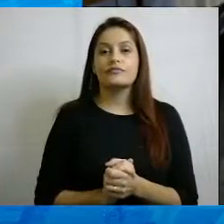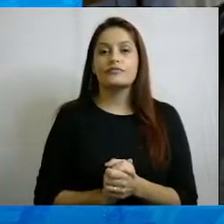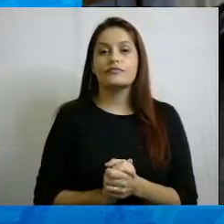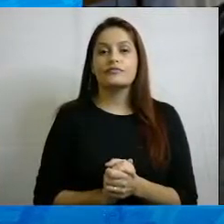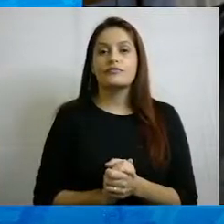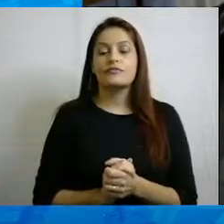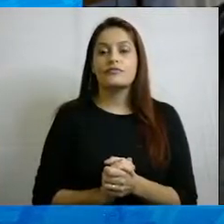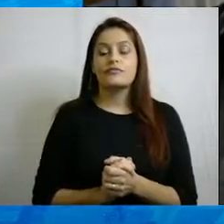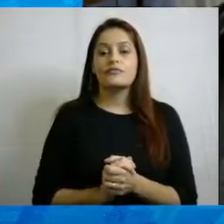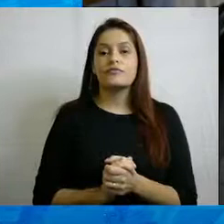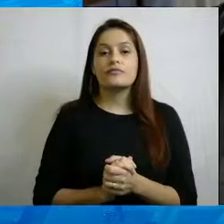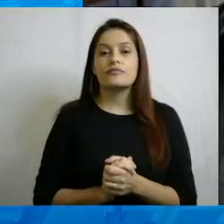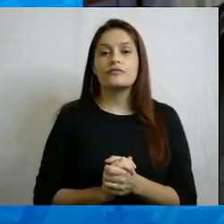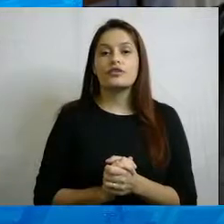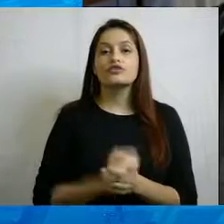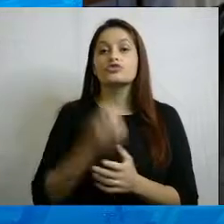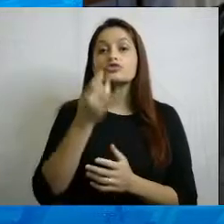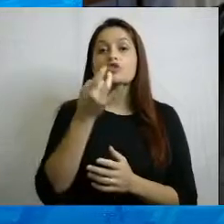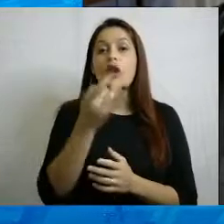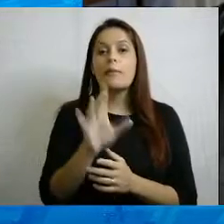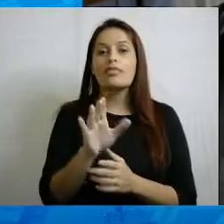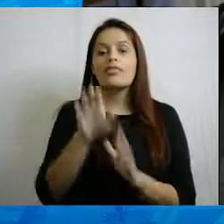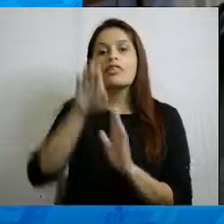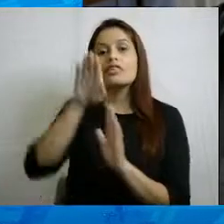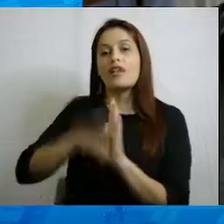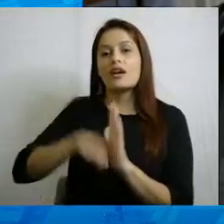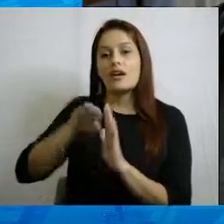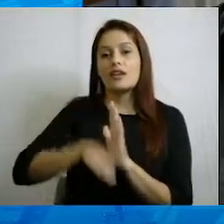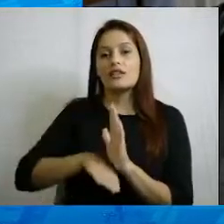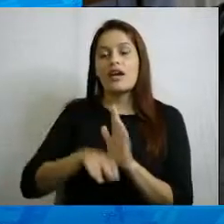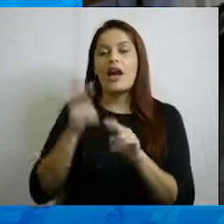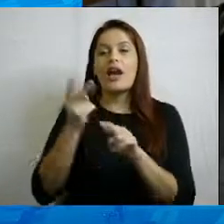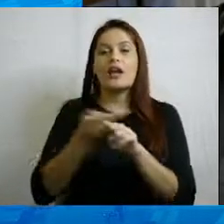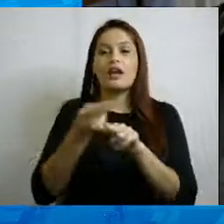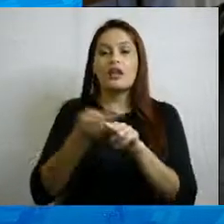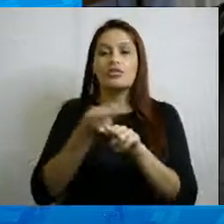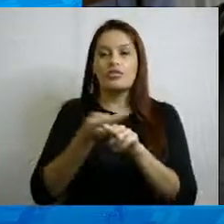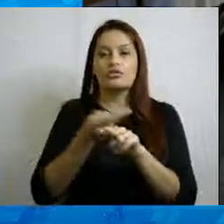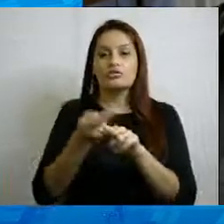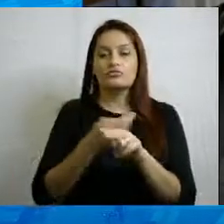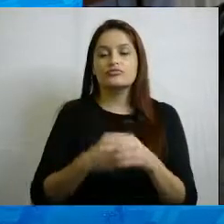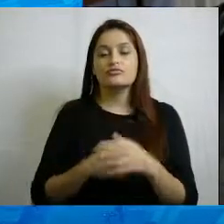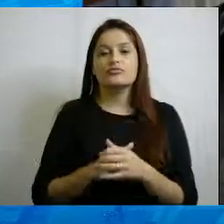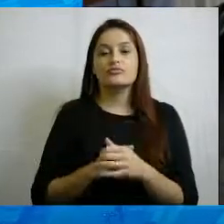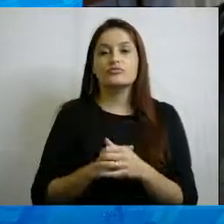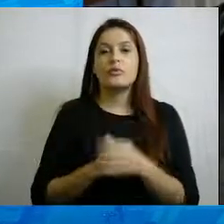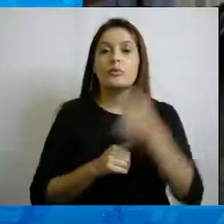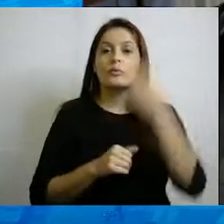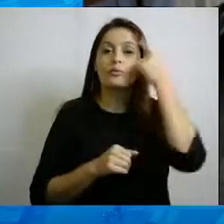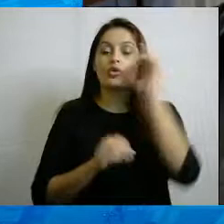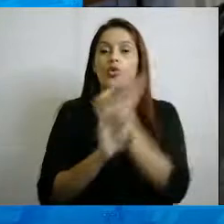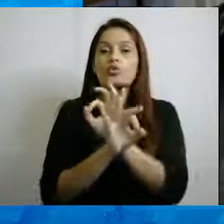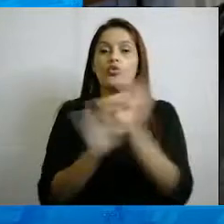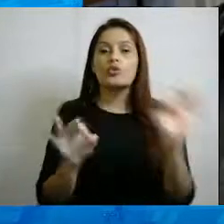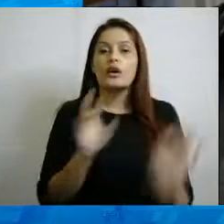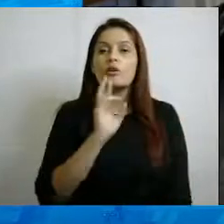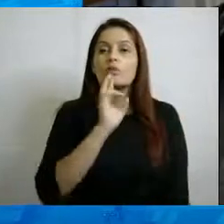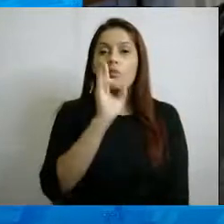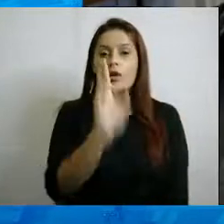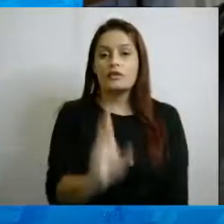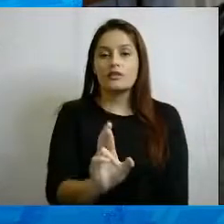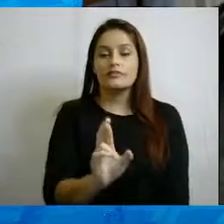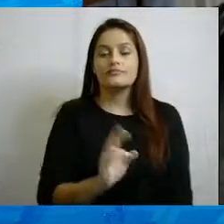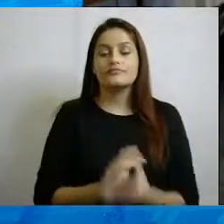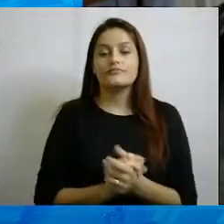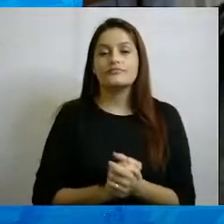Sobre condonar y rebajar el canon de arriendo en forma reiterada, pero nunca hubo respuesta alguna de parte de